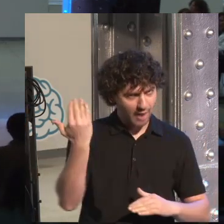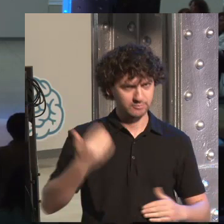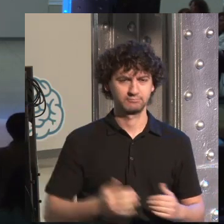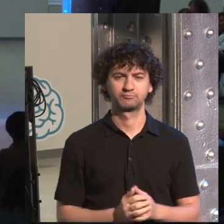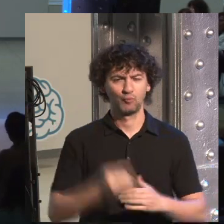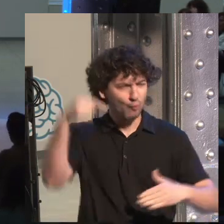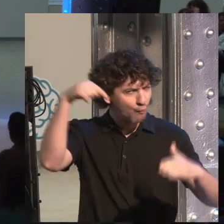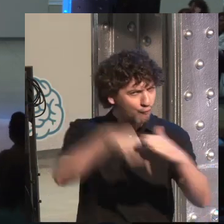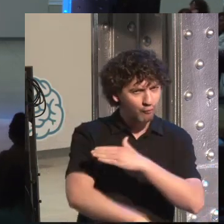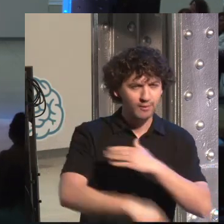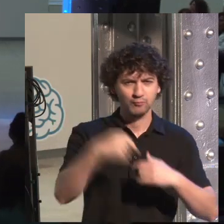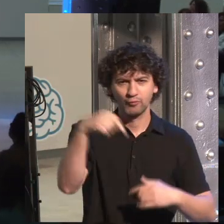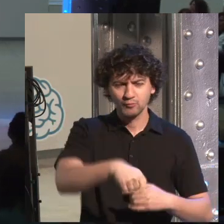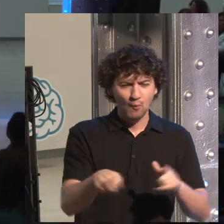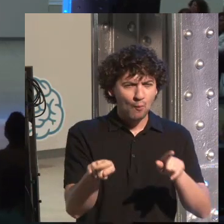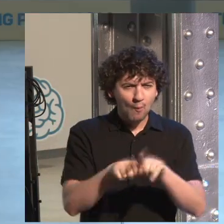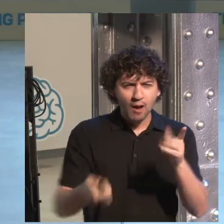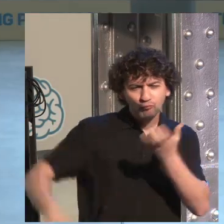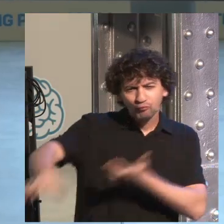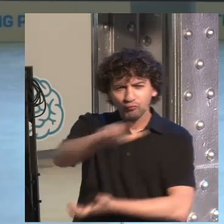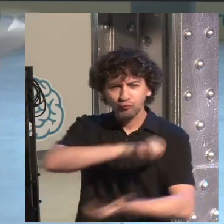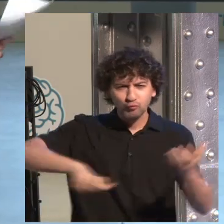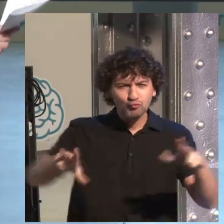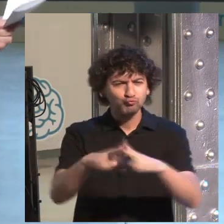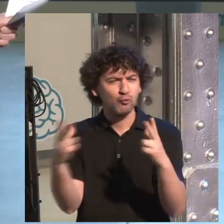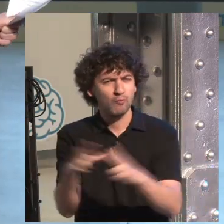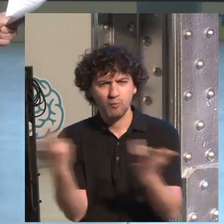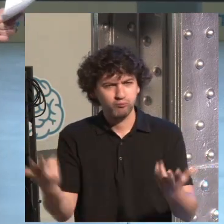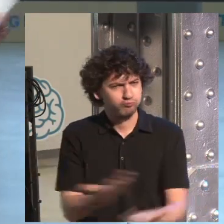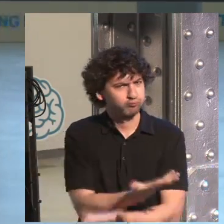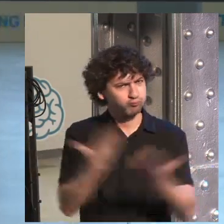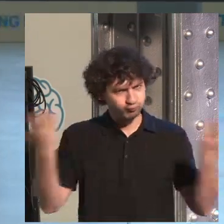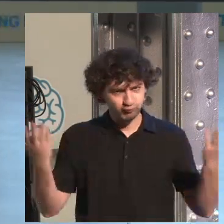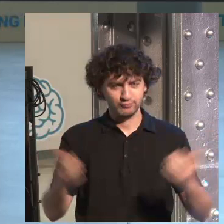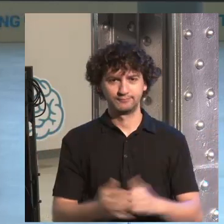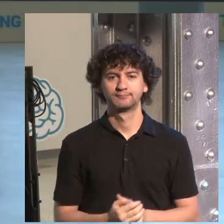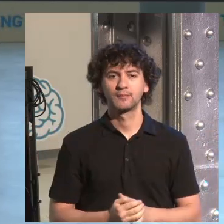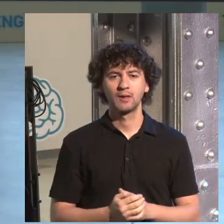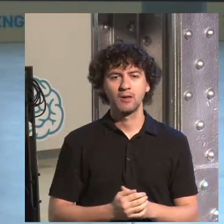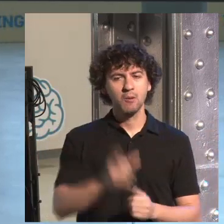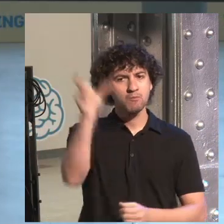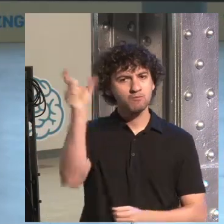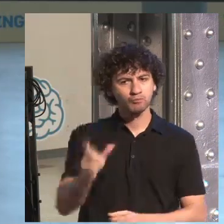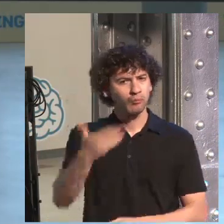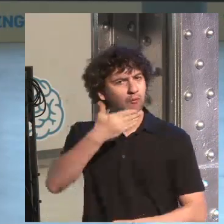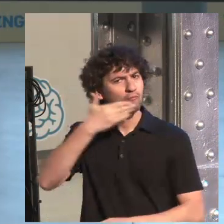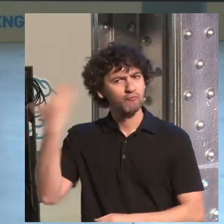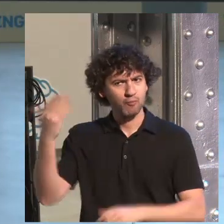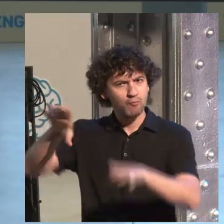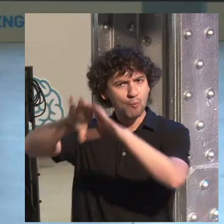está revolucionando en muchos aspectos la sociedad. Vamos a contar con figuras